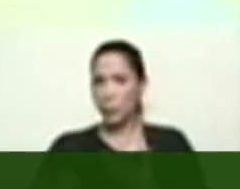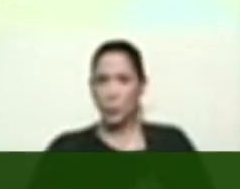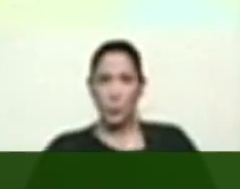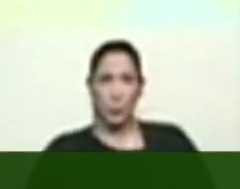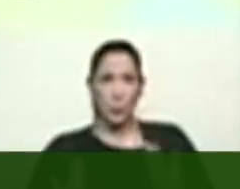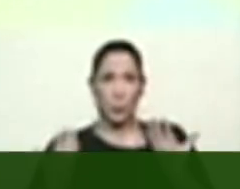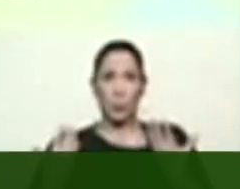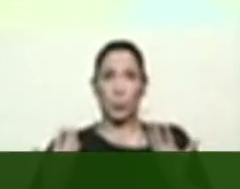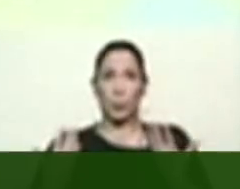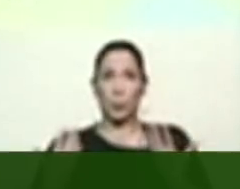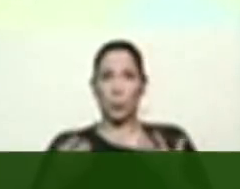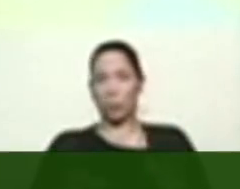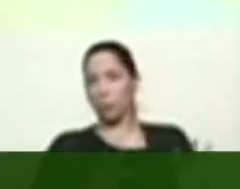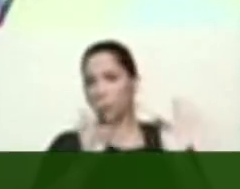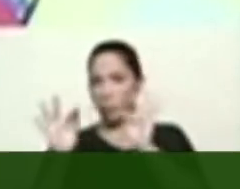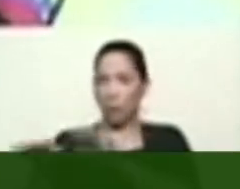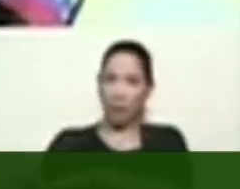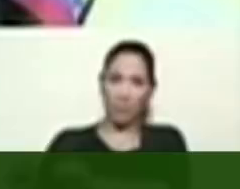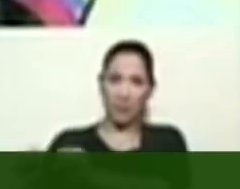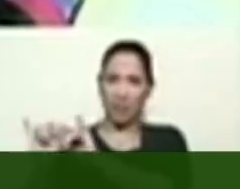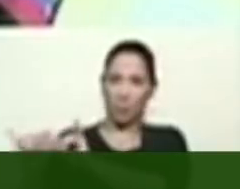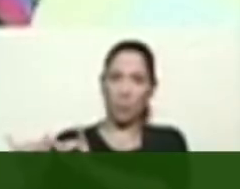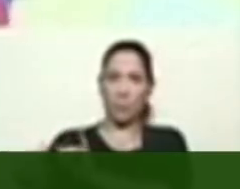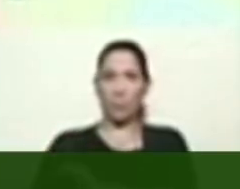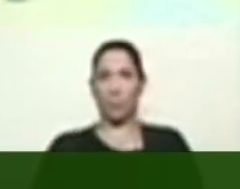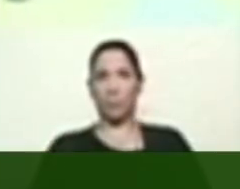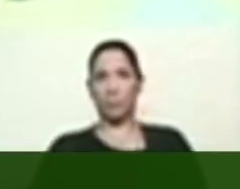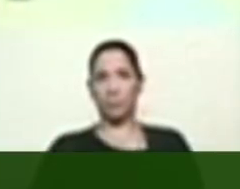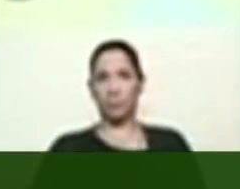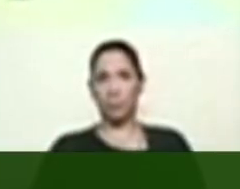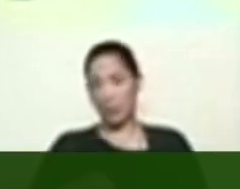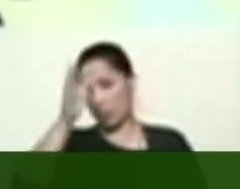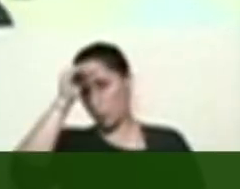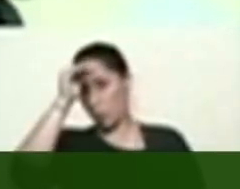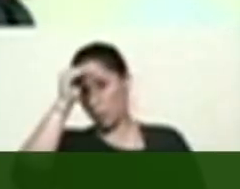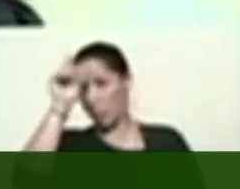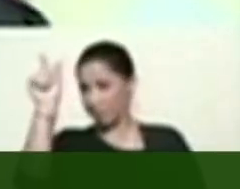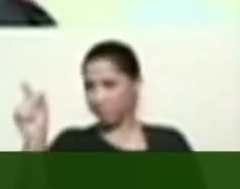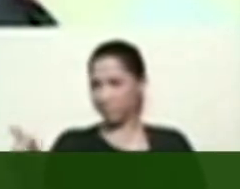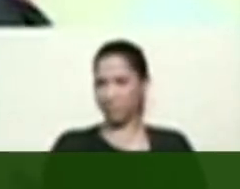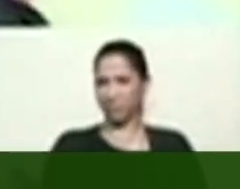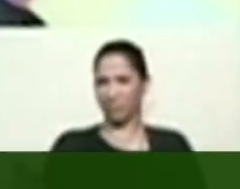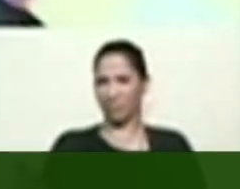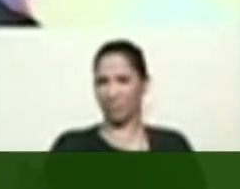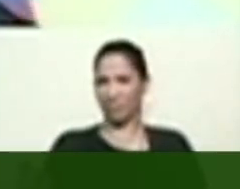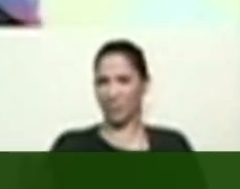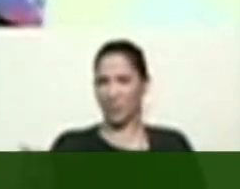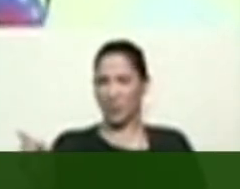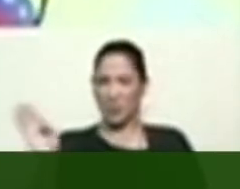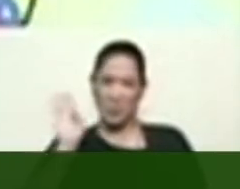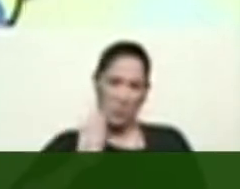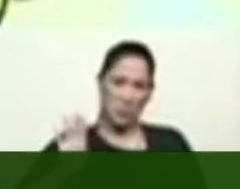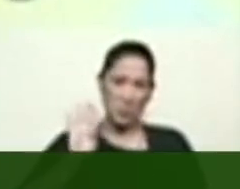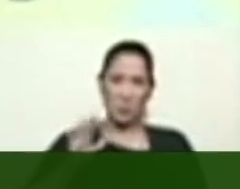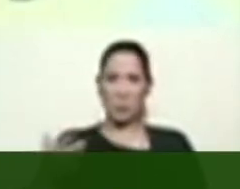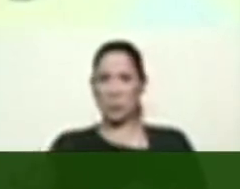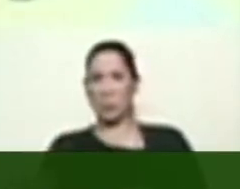la encarnación del capitalismo mismo. Donald Trump es así, déspota, racista,